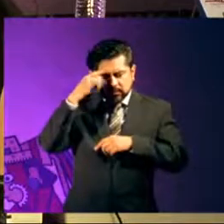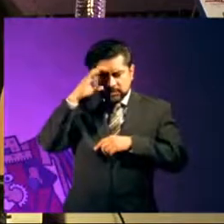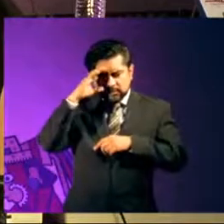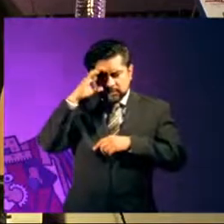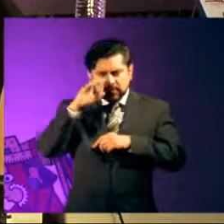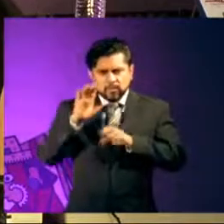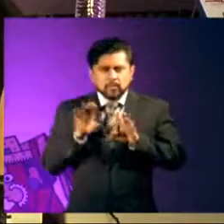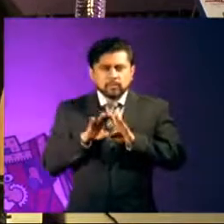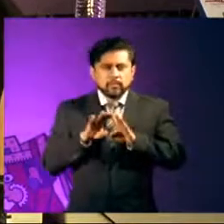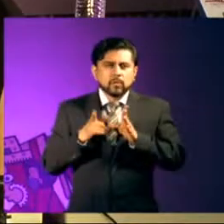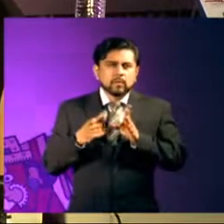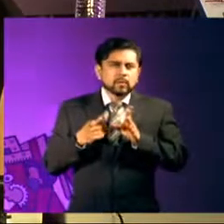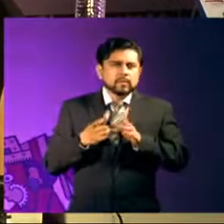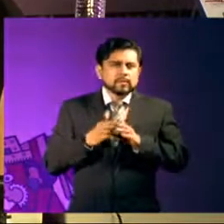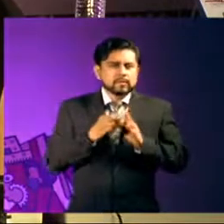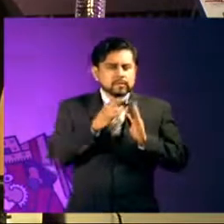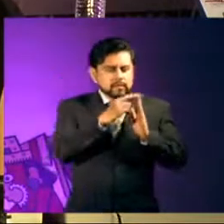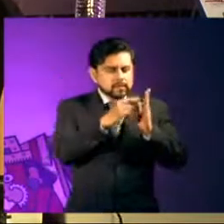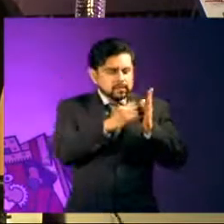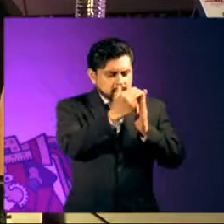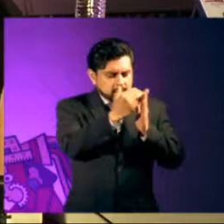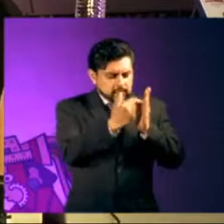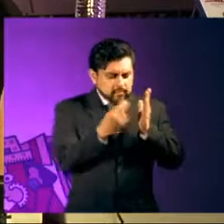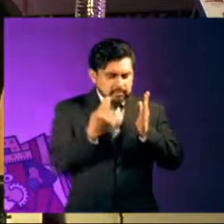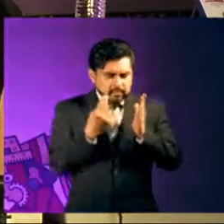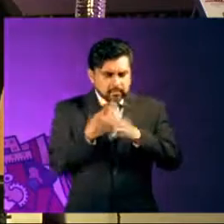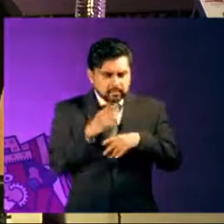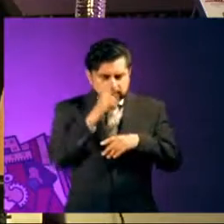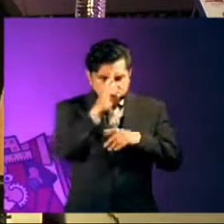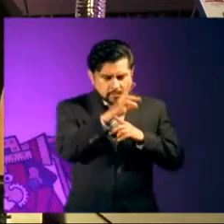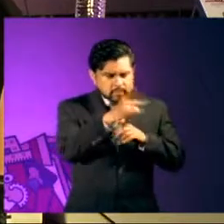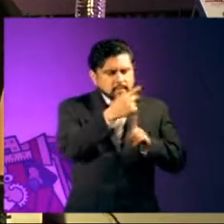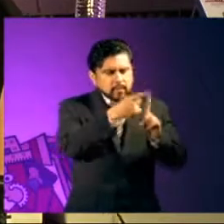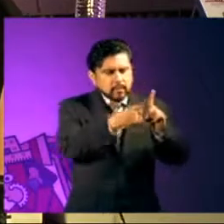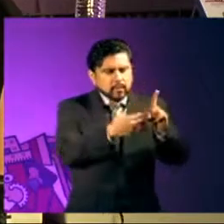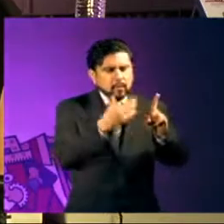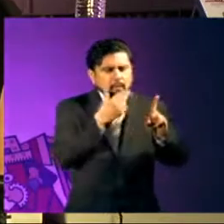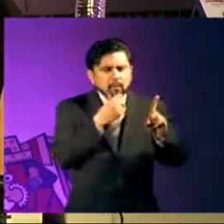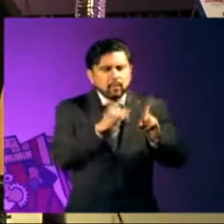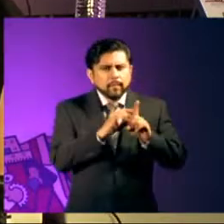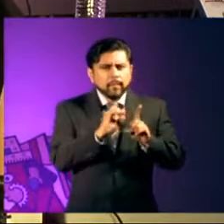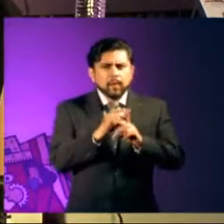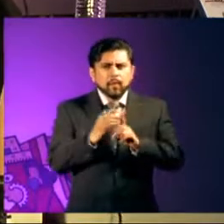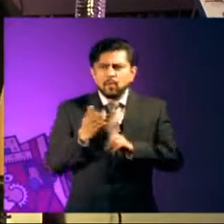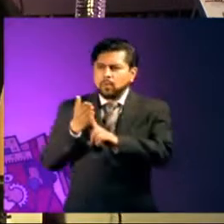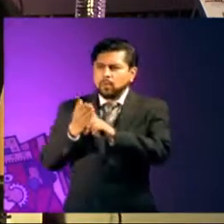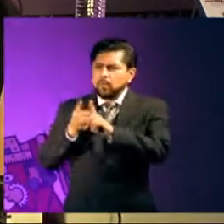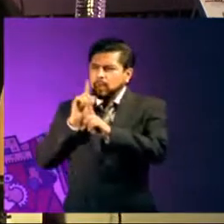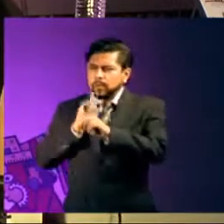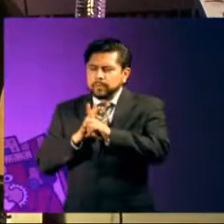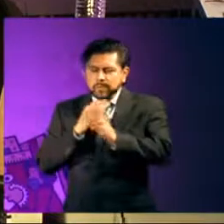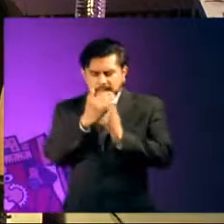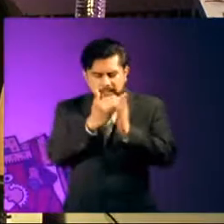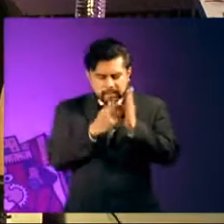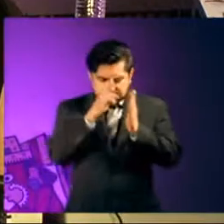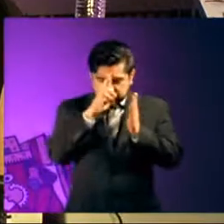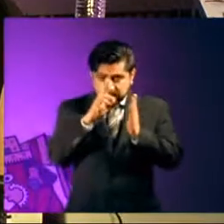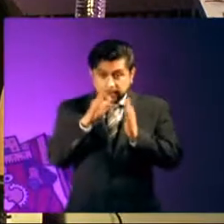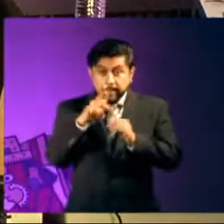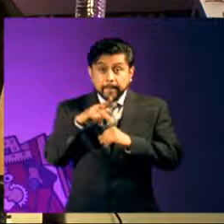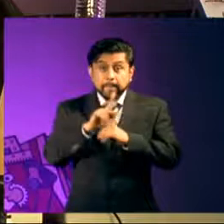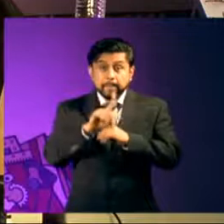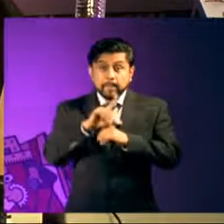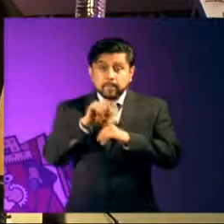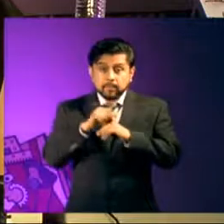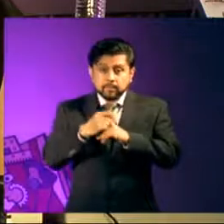como en el panfleto como en el reglamento no el reglamento de la otra masculinidad del reglamento el feminismo y cuando te cae en el